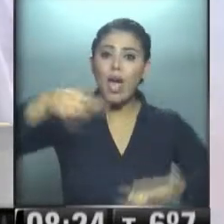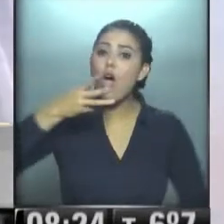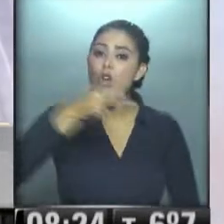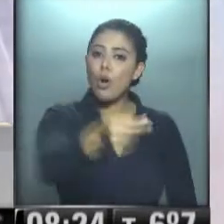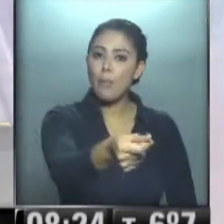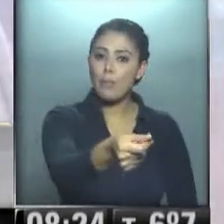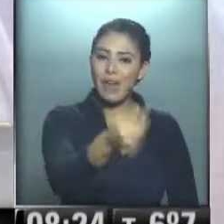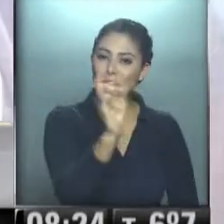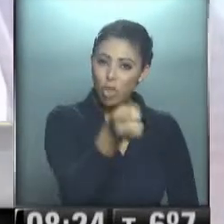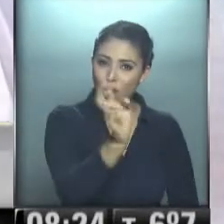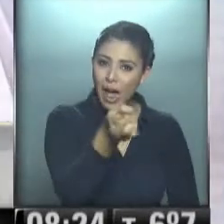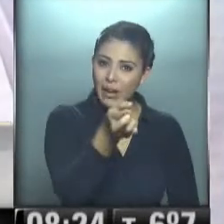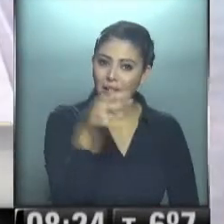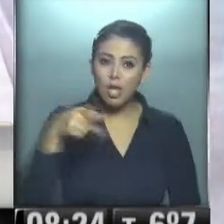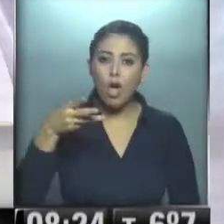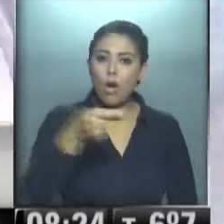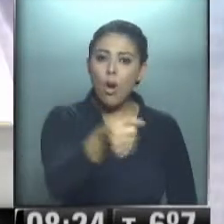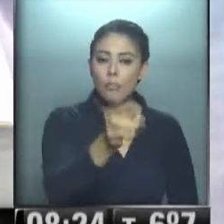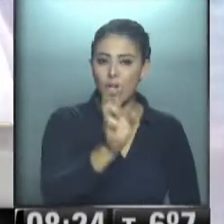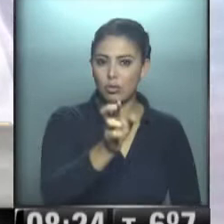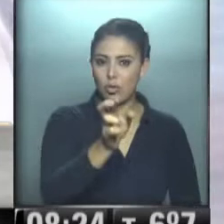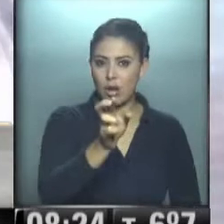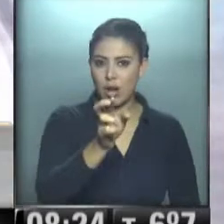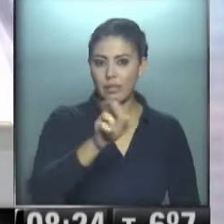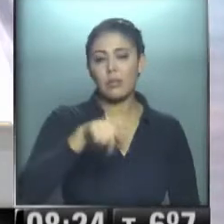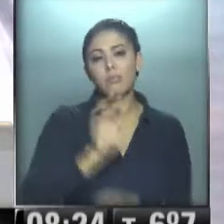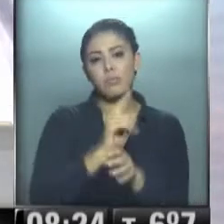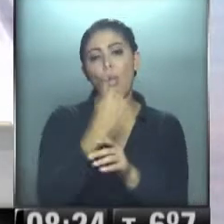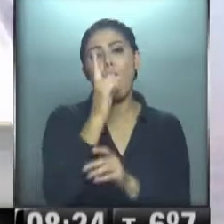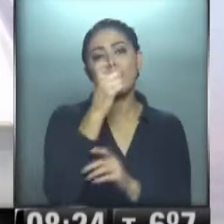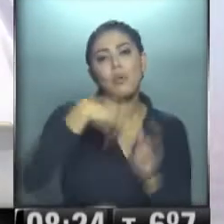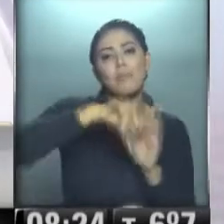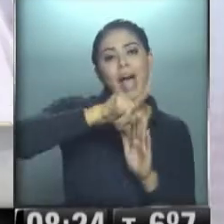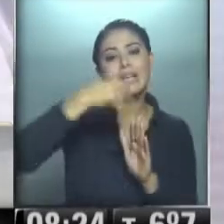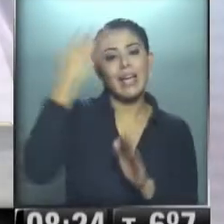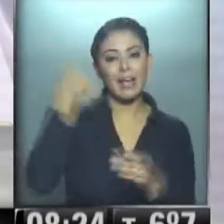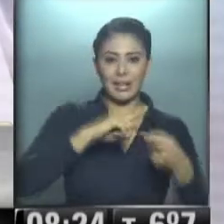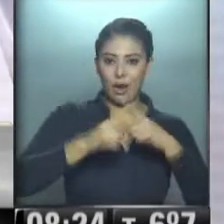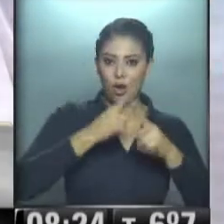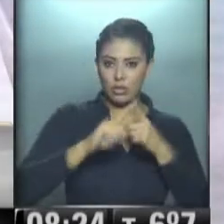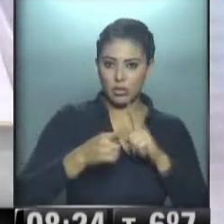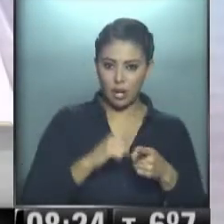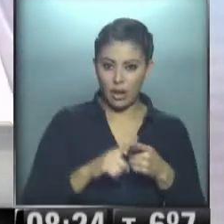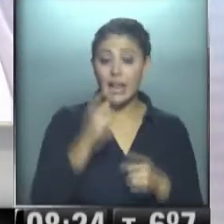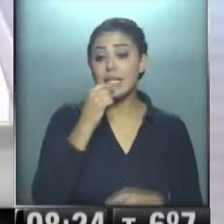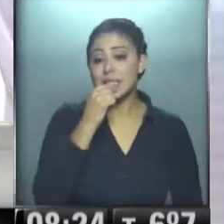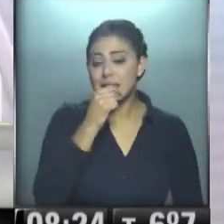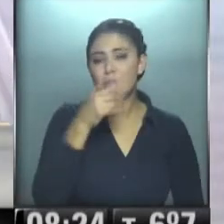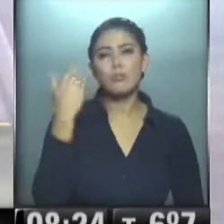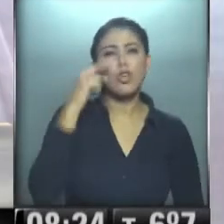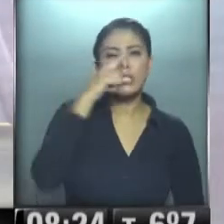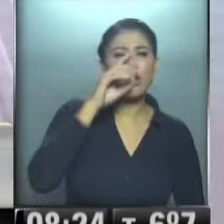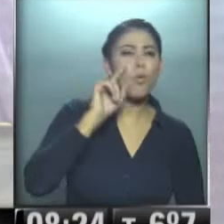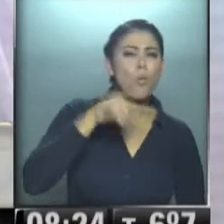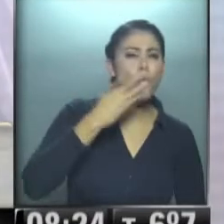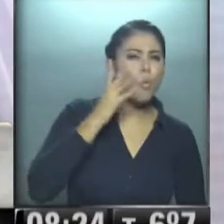de dólares una compra que le hizo prácticamente un peso más de lo que se estaba negociando en ese momento en el mercado si él estaba el 740